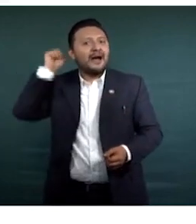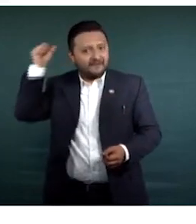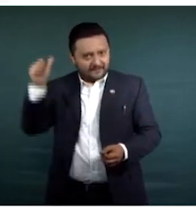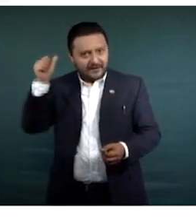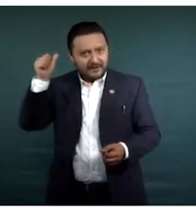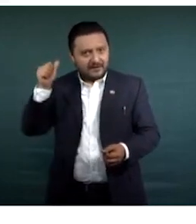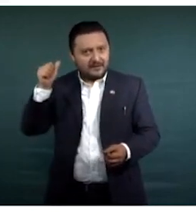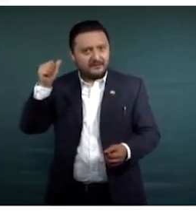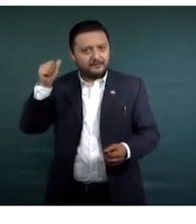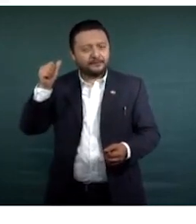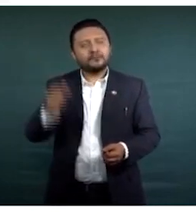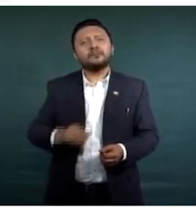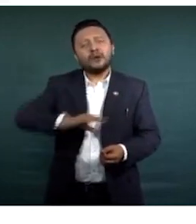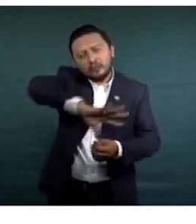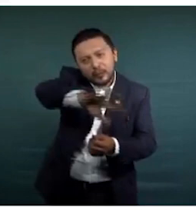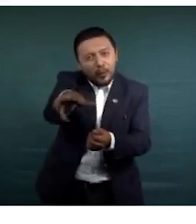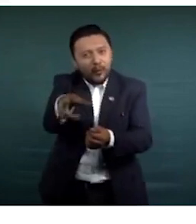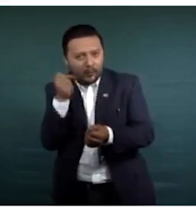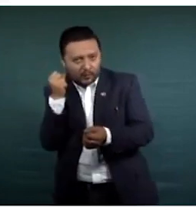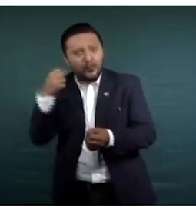en Yucatán ha bajado un